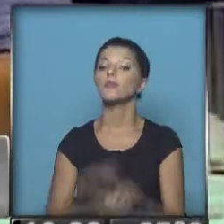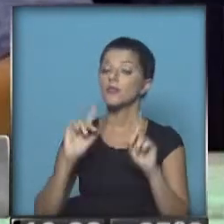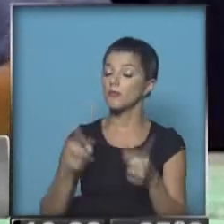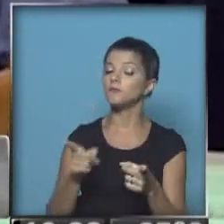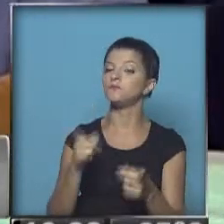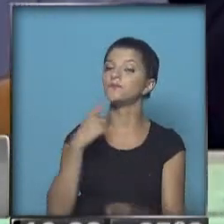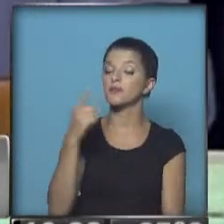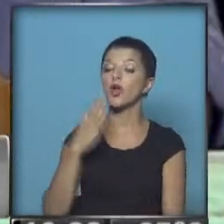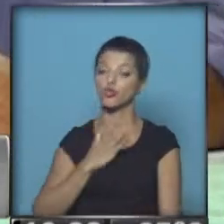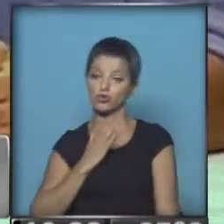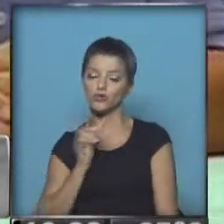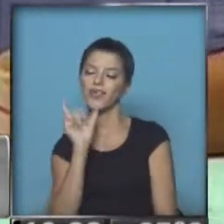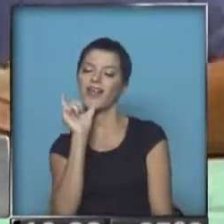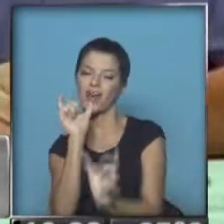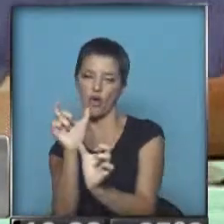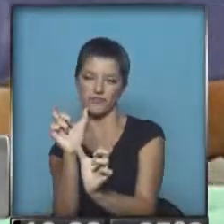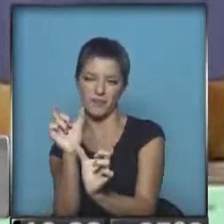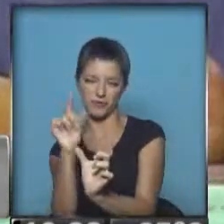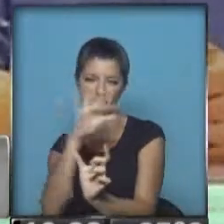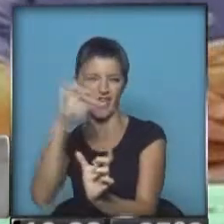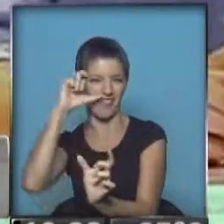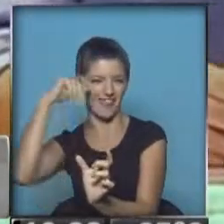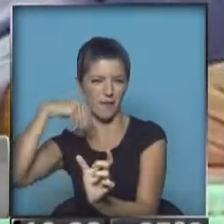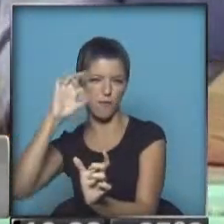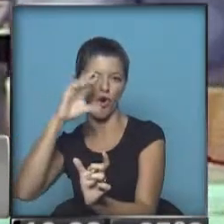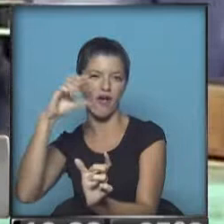incorporamos el concepto de democracia, y quería recordar también